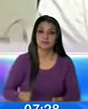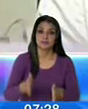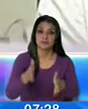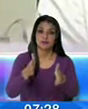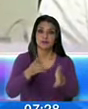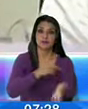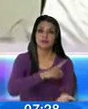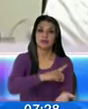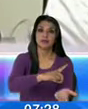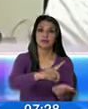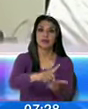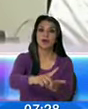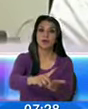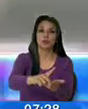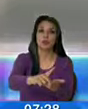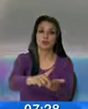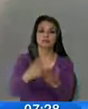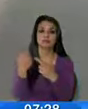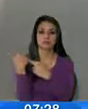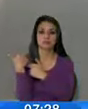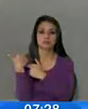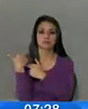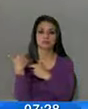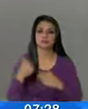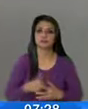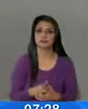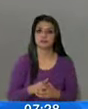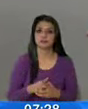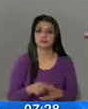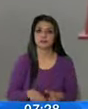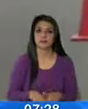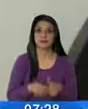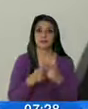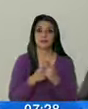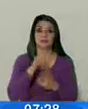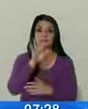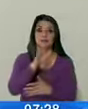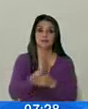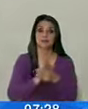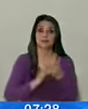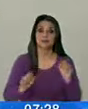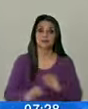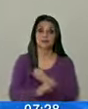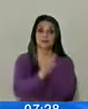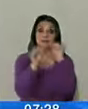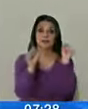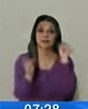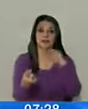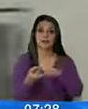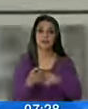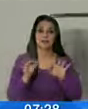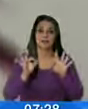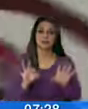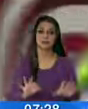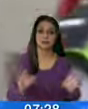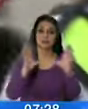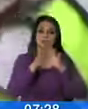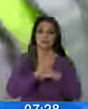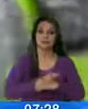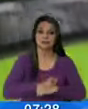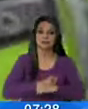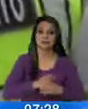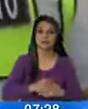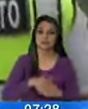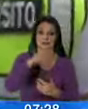las vías en las cuales tenemos competencias. El operativo iniciará desde las 5:30 de la mañana hasta las 8 de la noche. Entidades como